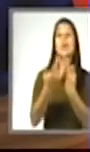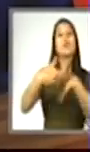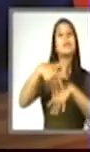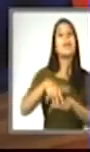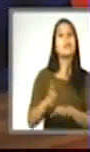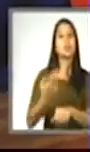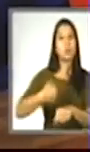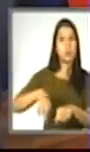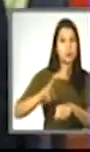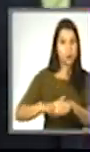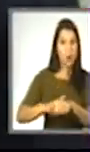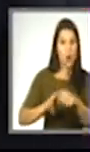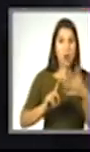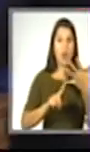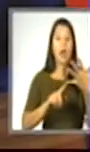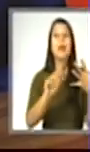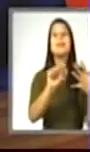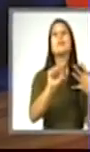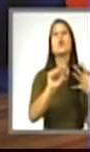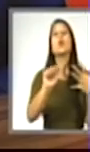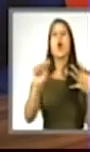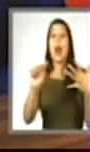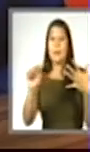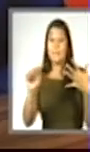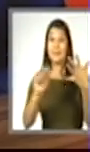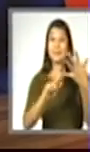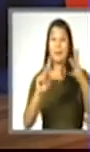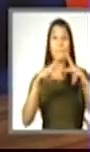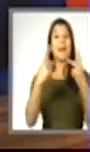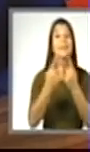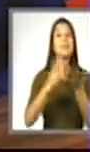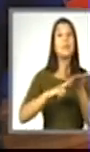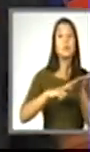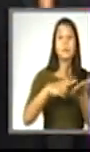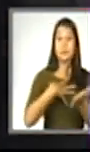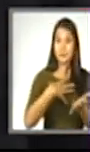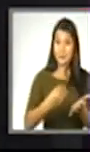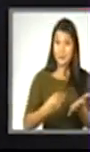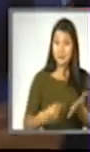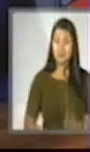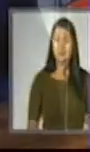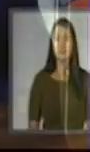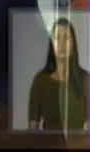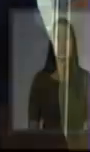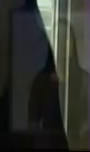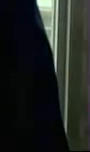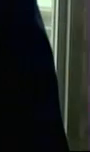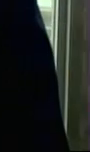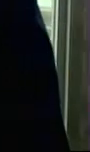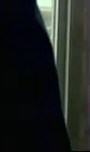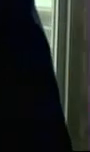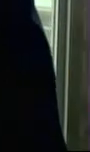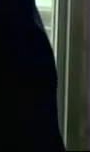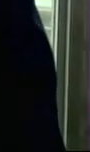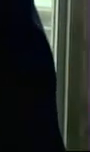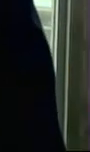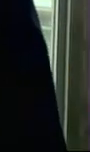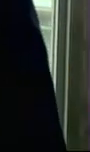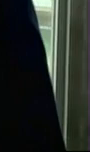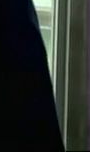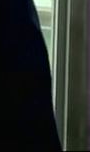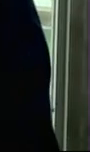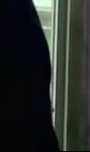todos tienen posibilidades de ser presidente, no solo porque se lo crean, sino porque es la realidad electoral. Y entonces yo diría,